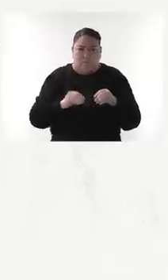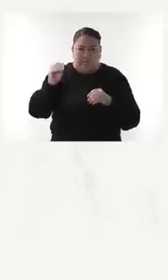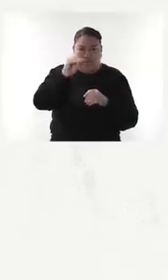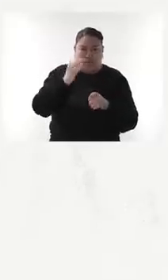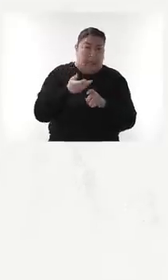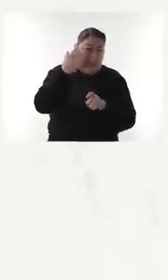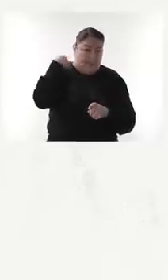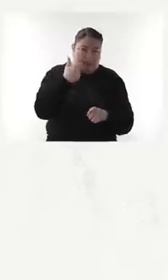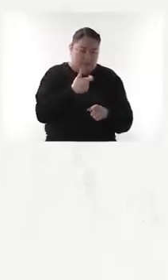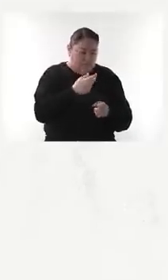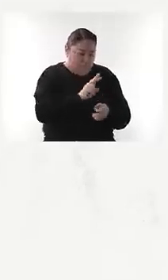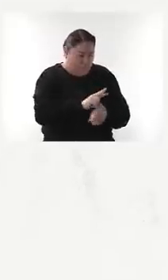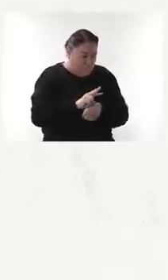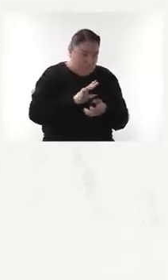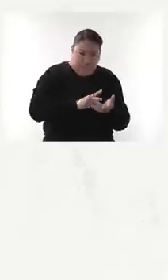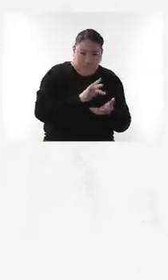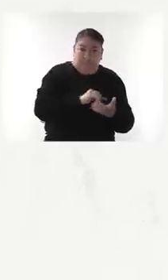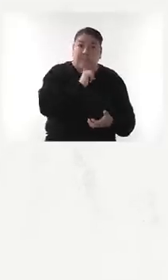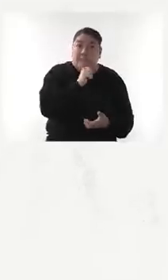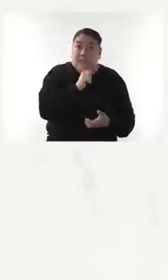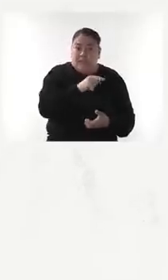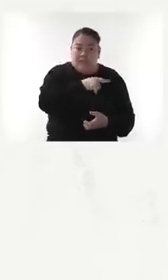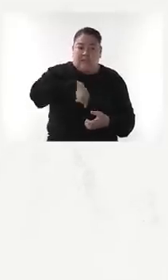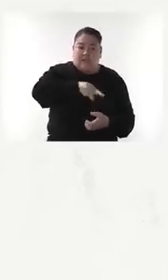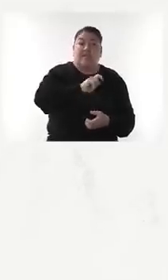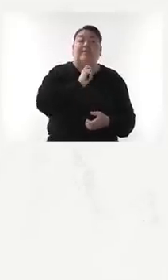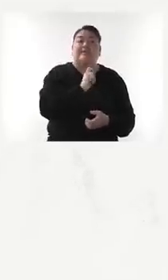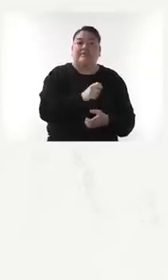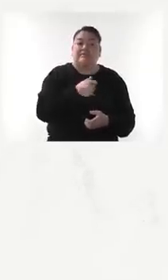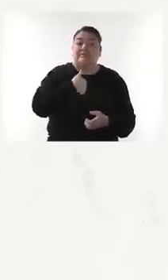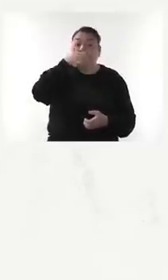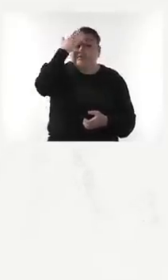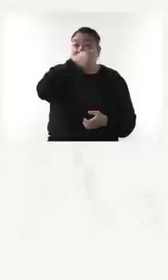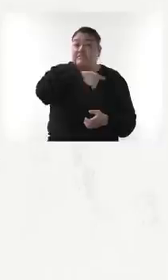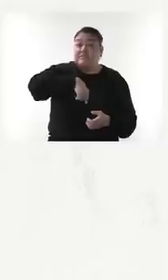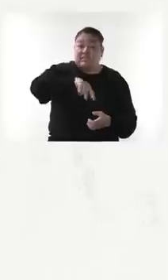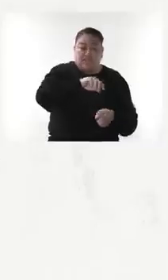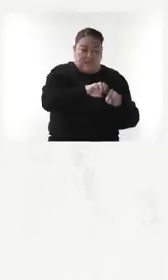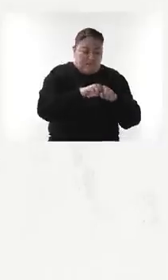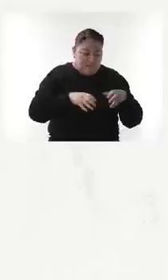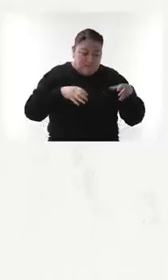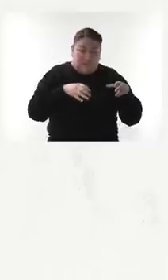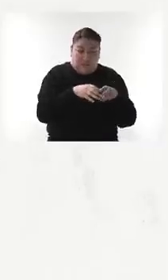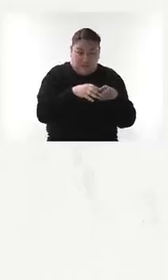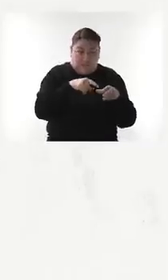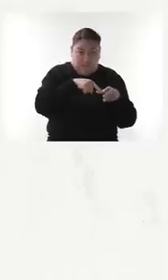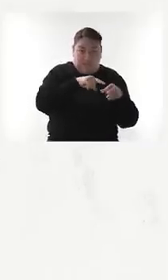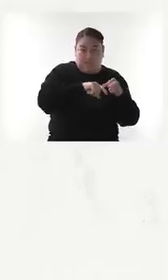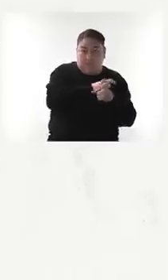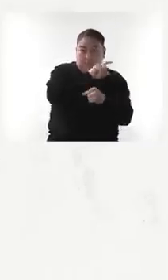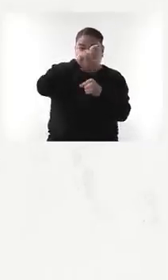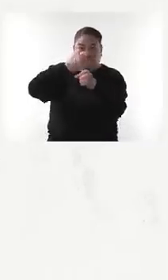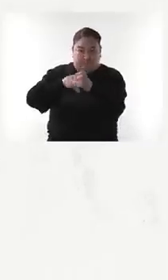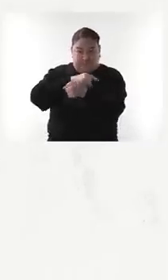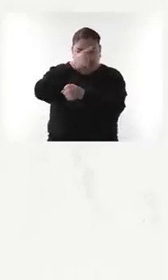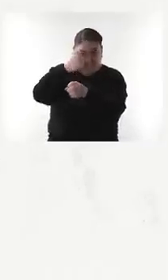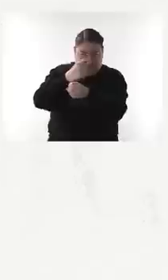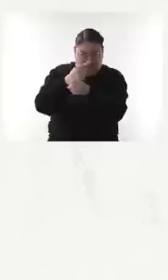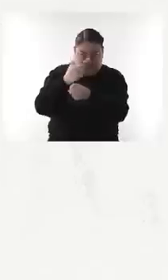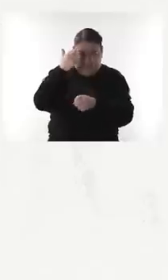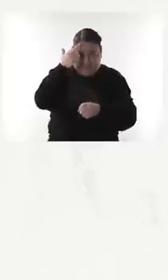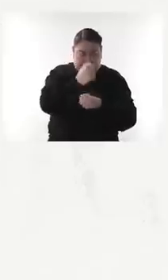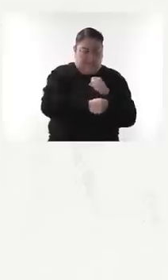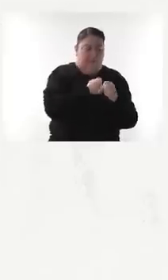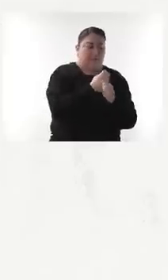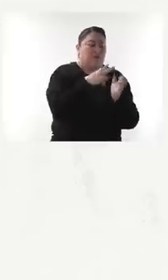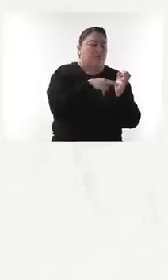económico, generaba que solamente el 33% de los equipos que ascendieron entre 96